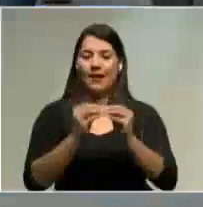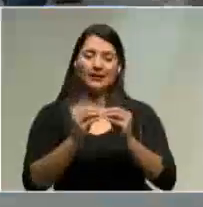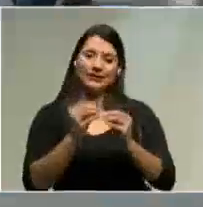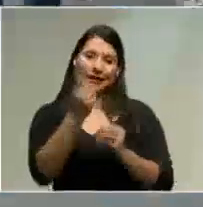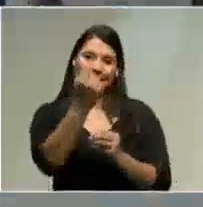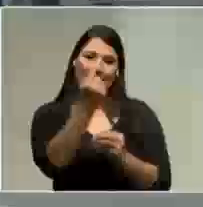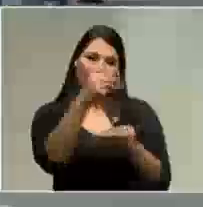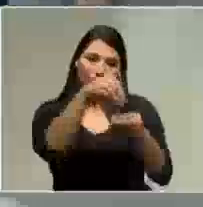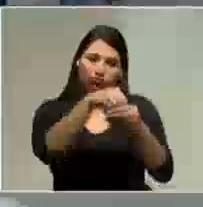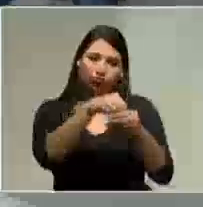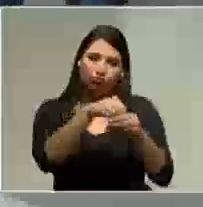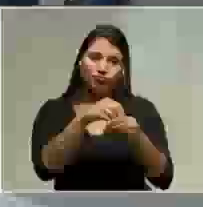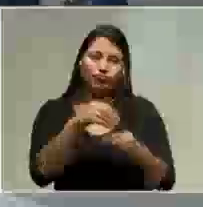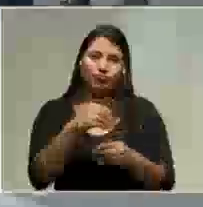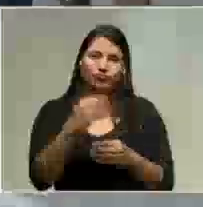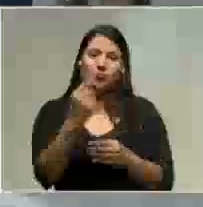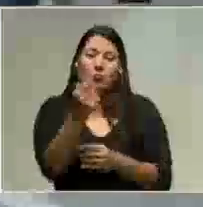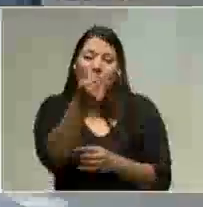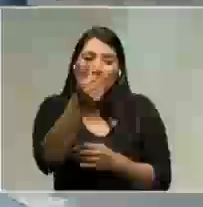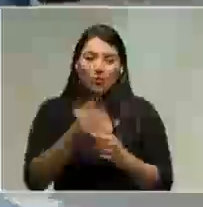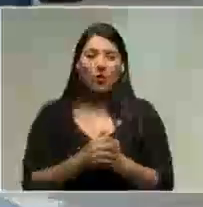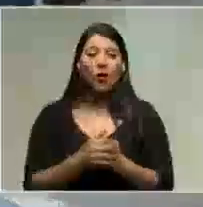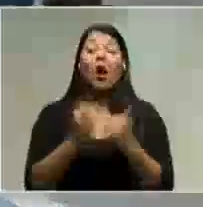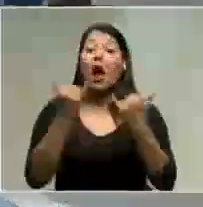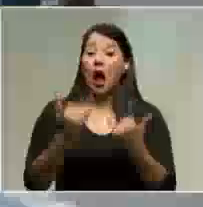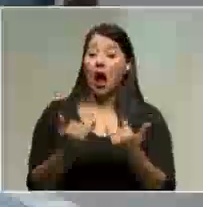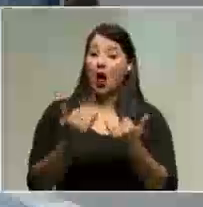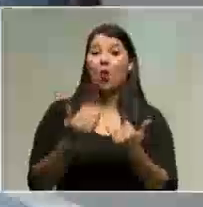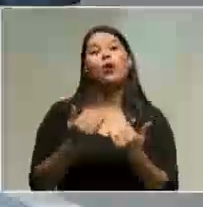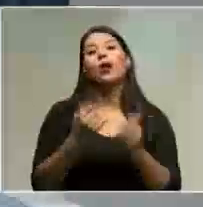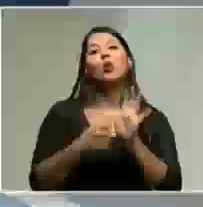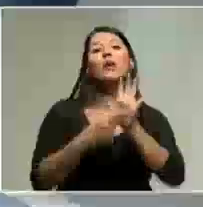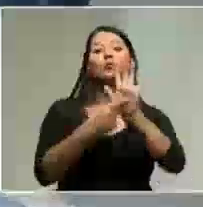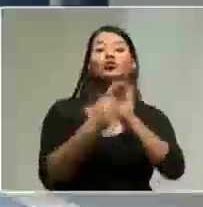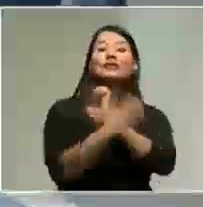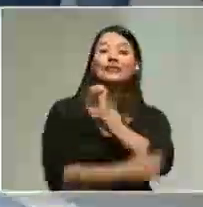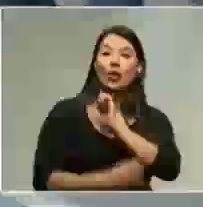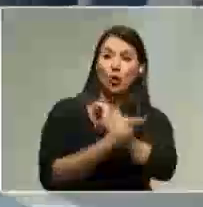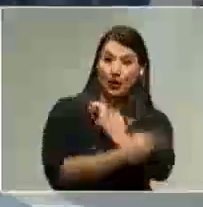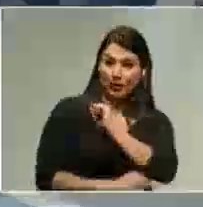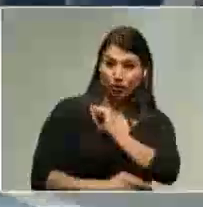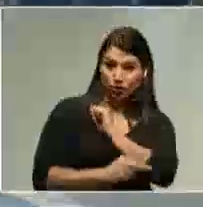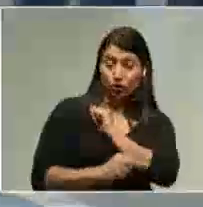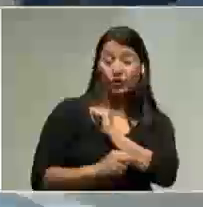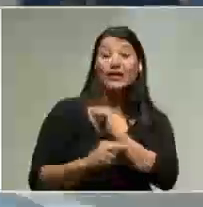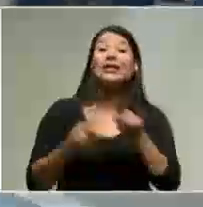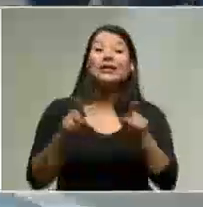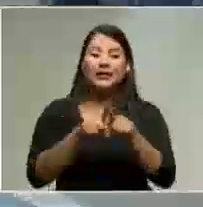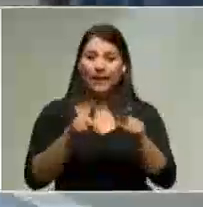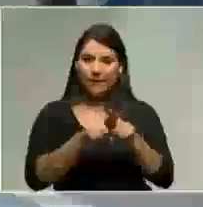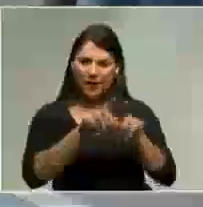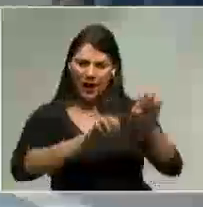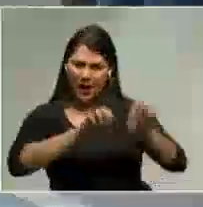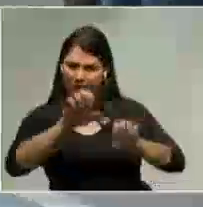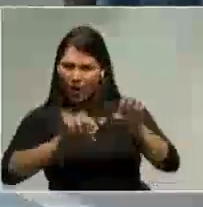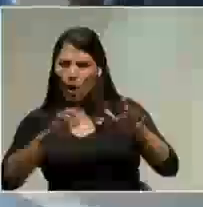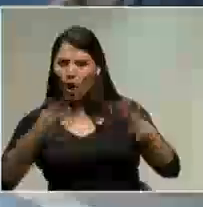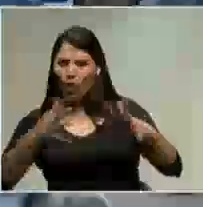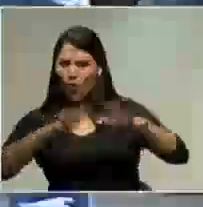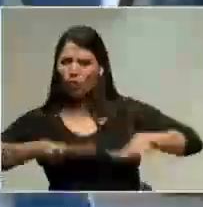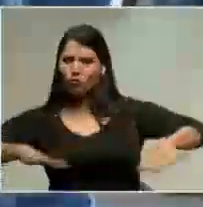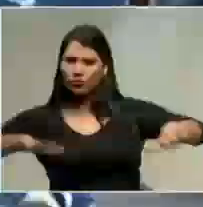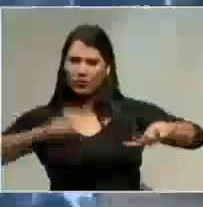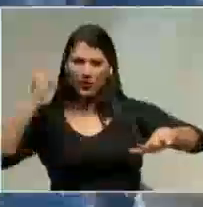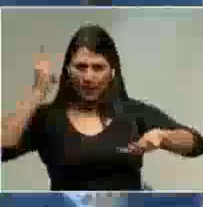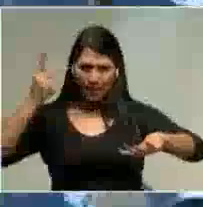encuesta, que fue solicitada por el Estado de la Nación y dada a conocer por el Tribunal Supremo de Elecciones, también evaluó el ambiente político,